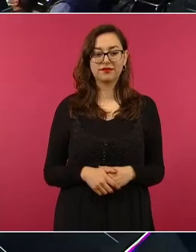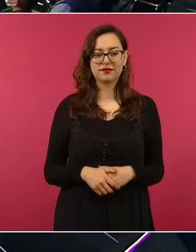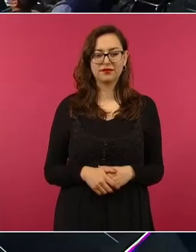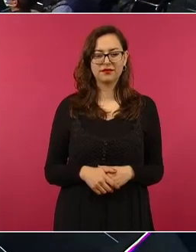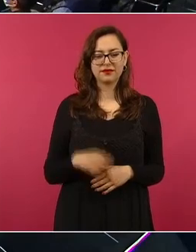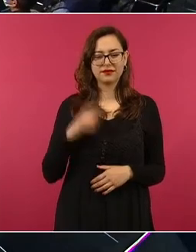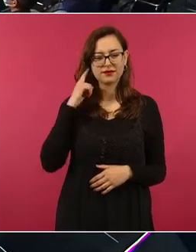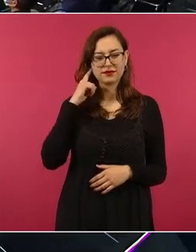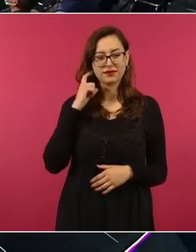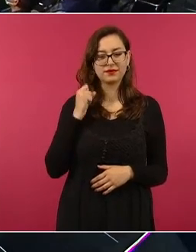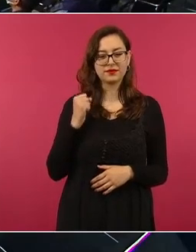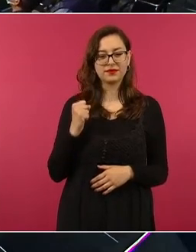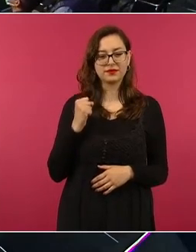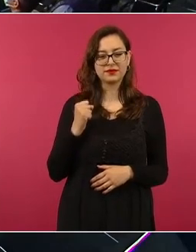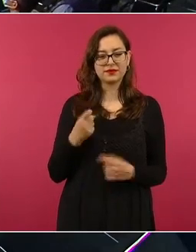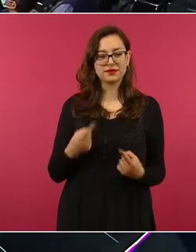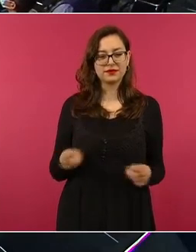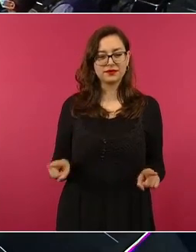A tus